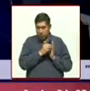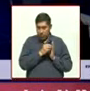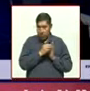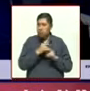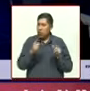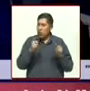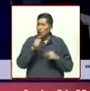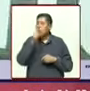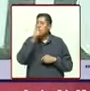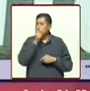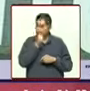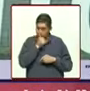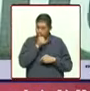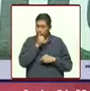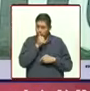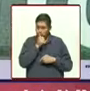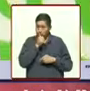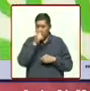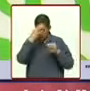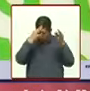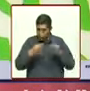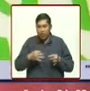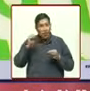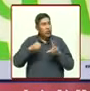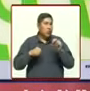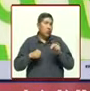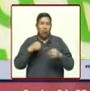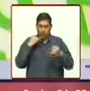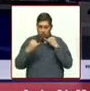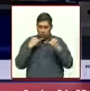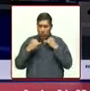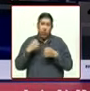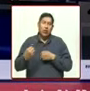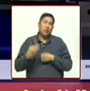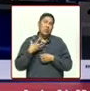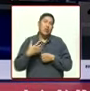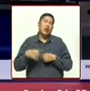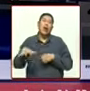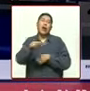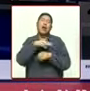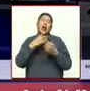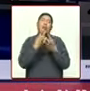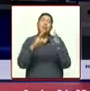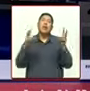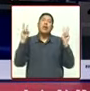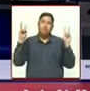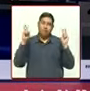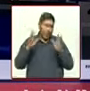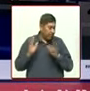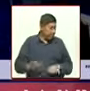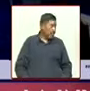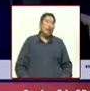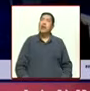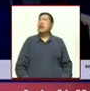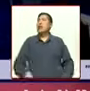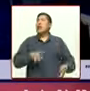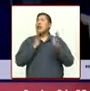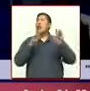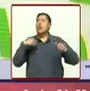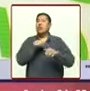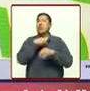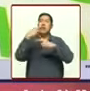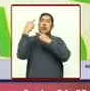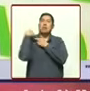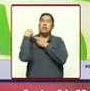lo vamos a guardar hasta confirmar o no este dato que nos ha llevado hasta Viacha. Hablamos con